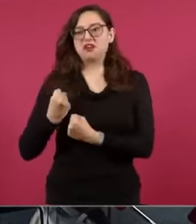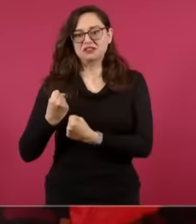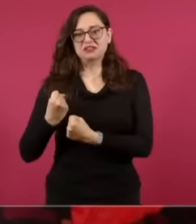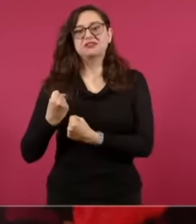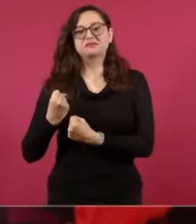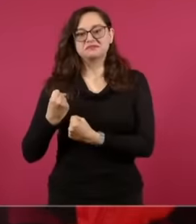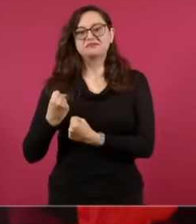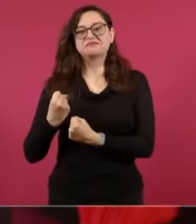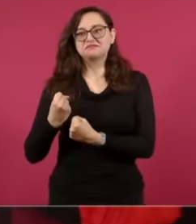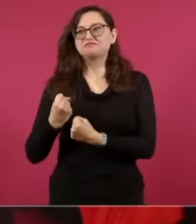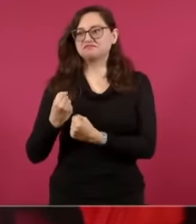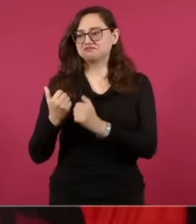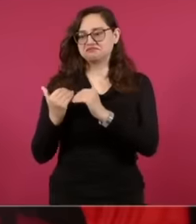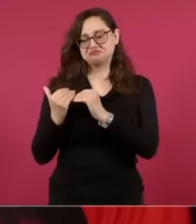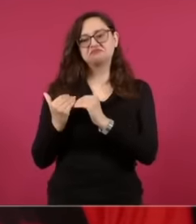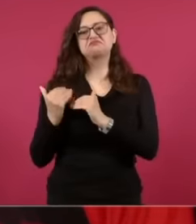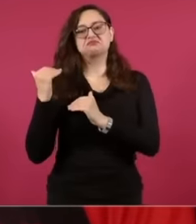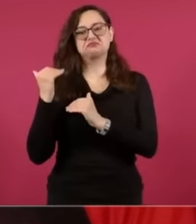y nos